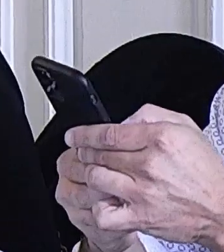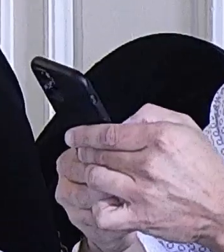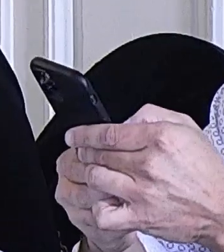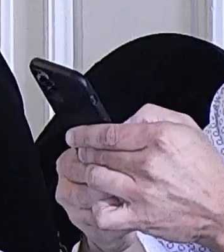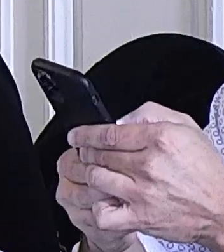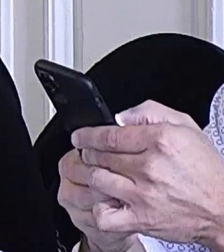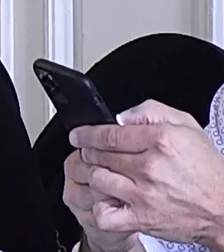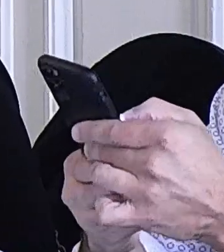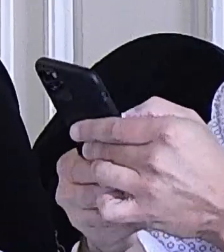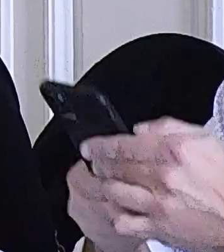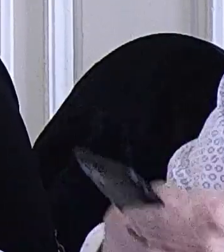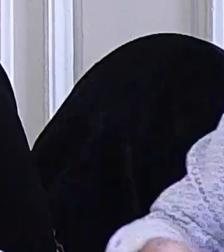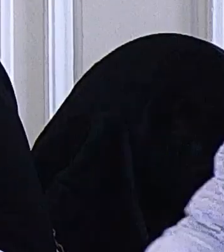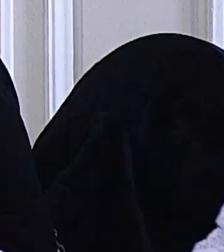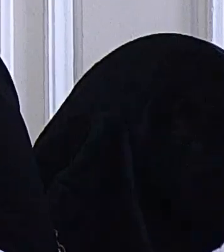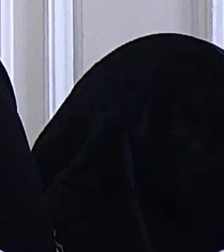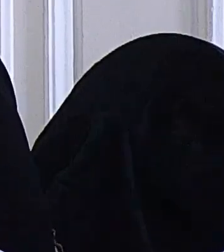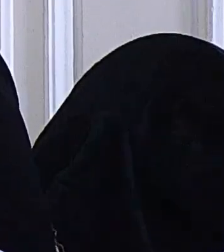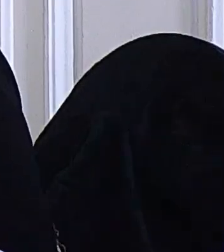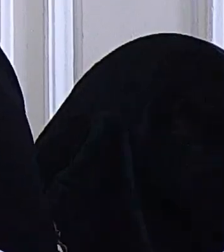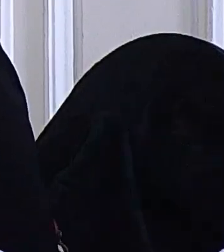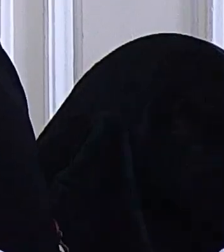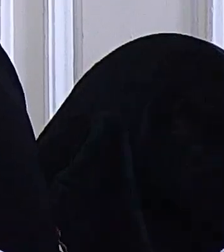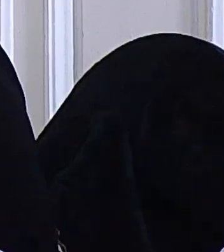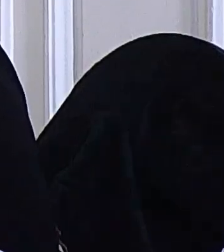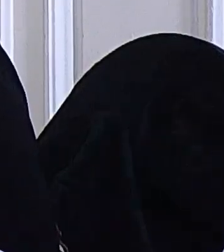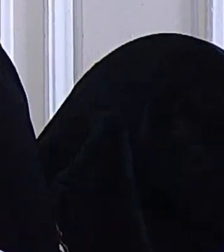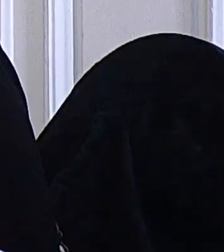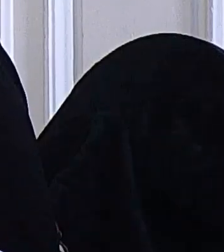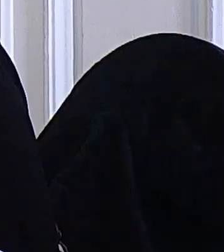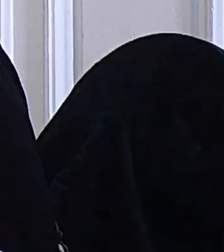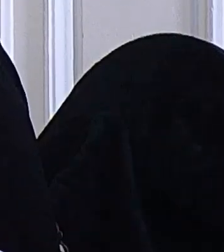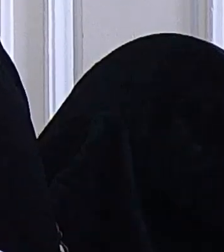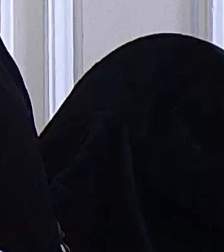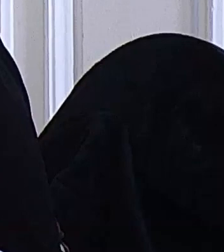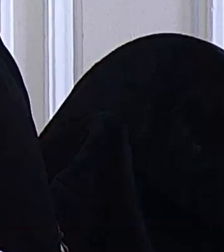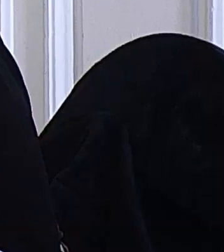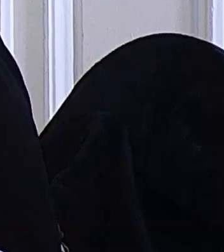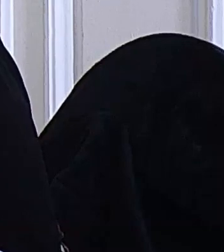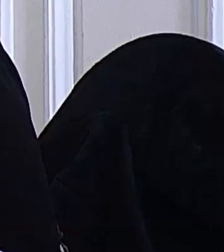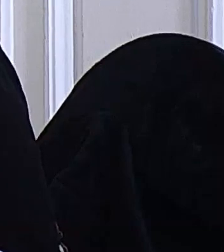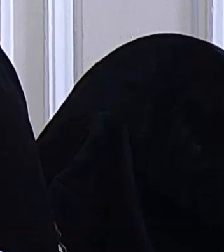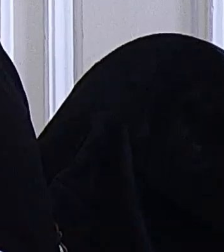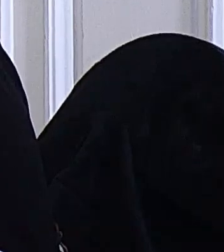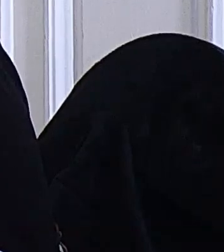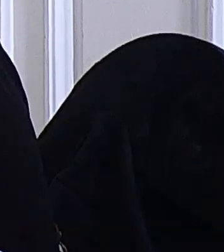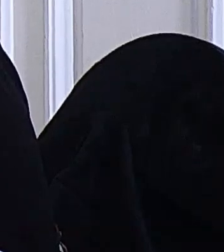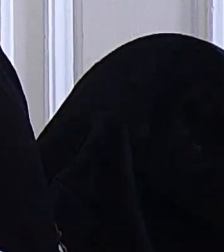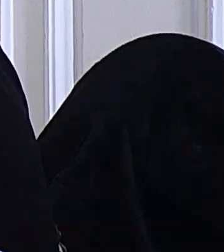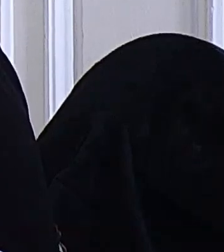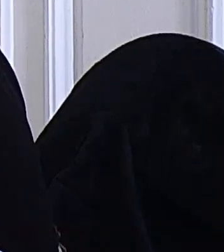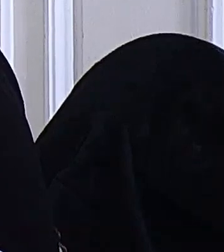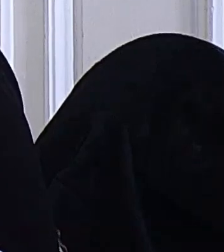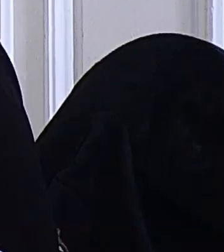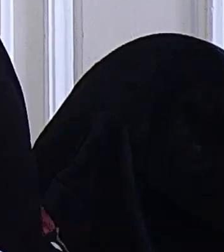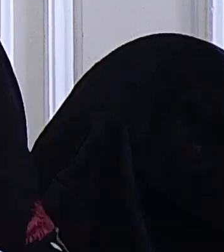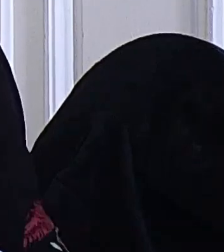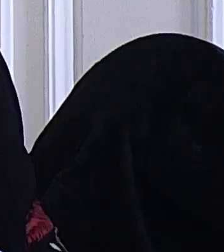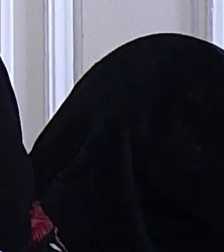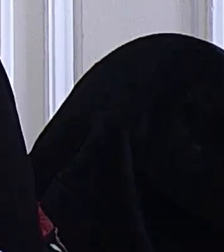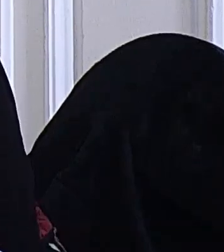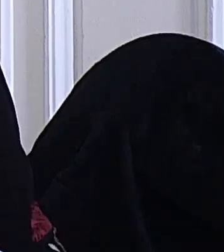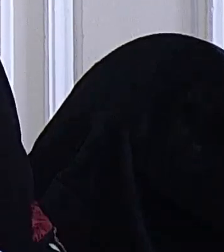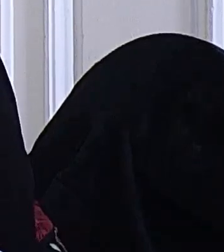memoria. Me parece de vital importancia por cuanto es parte esencial de lo que permite que una sociedad esté cohesionada,